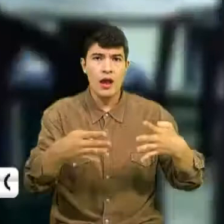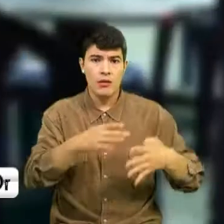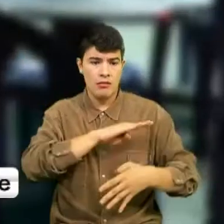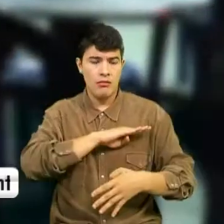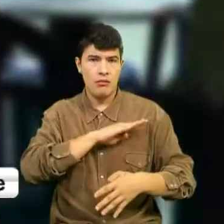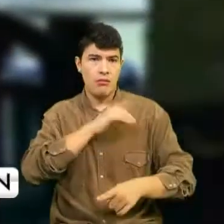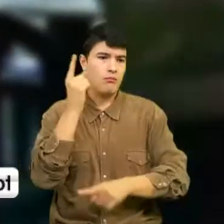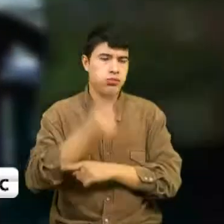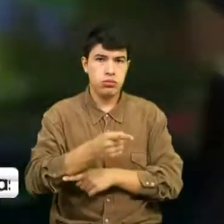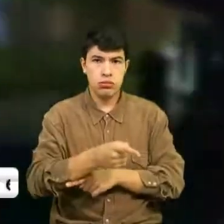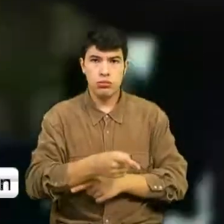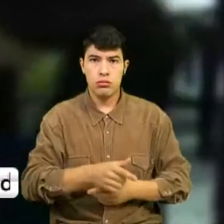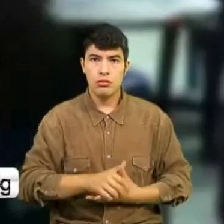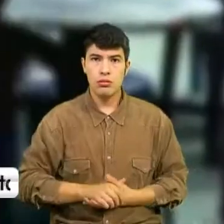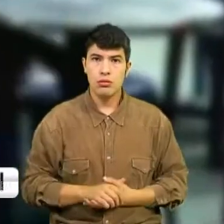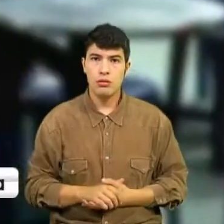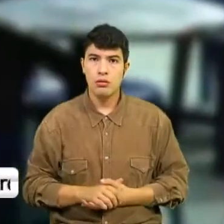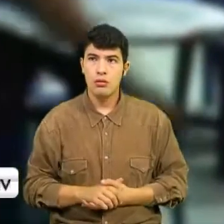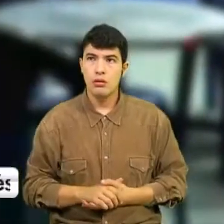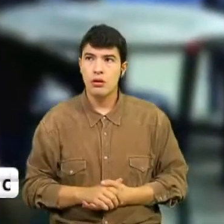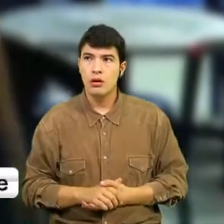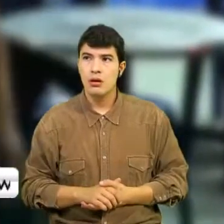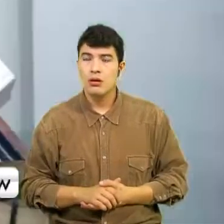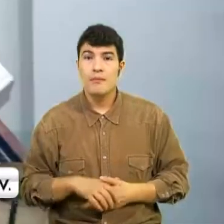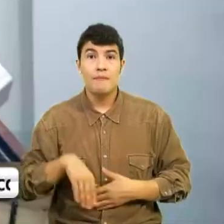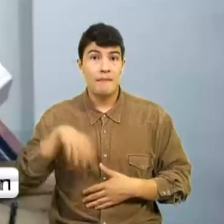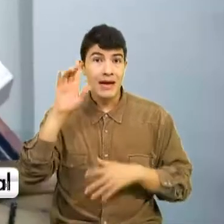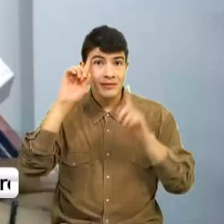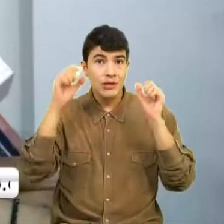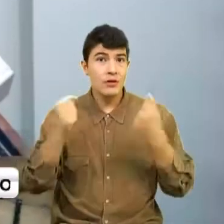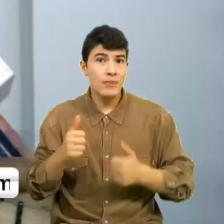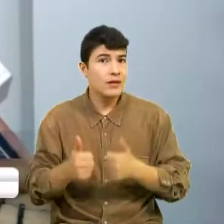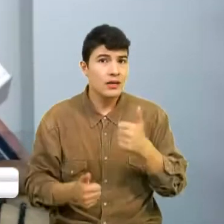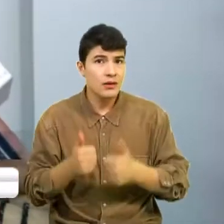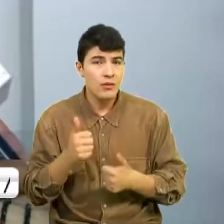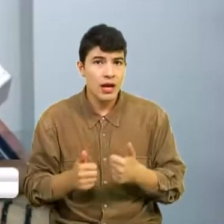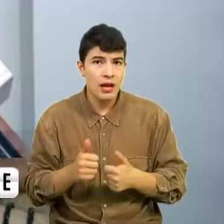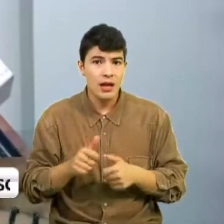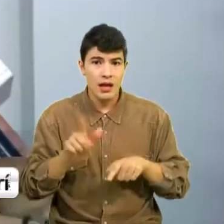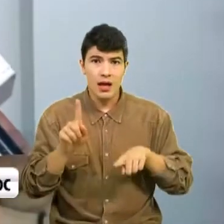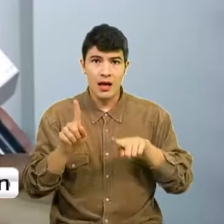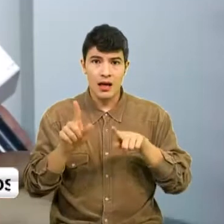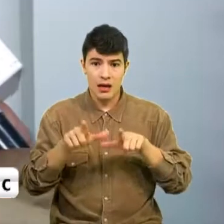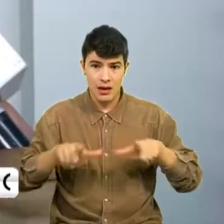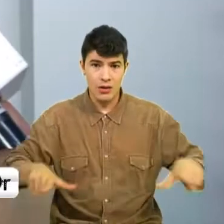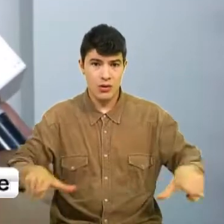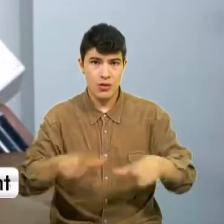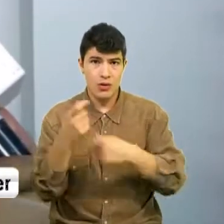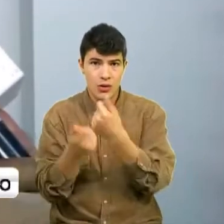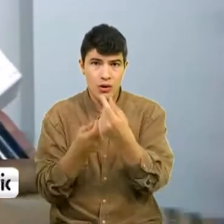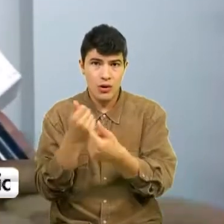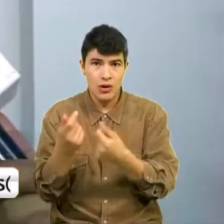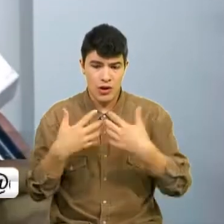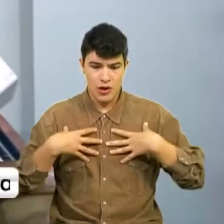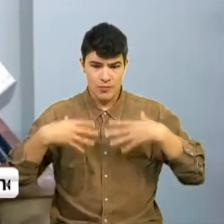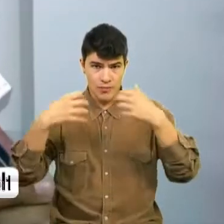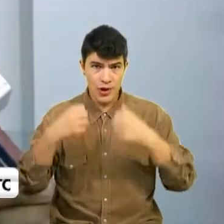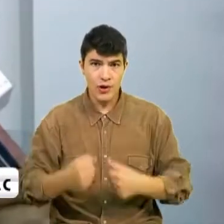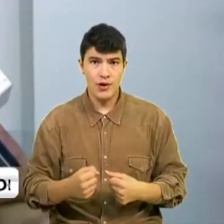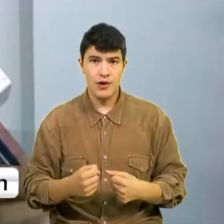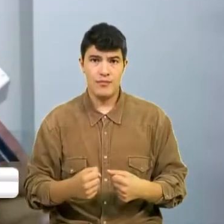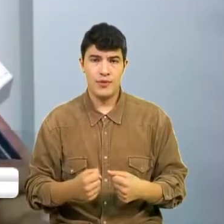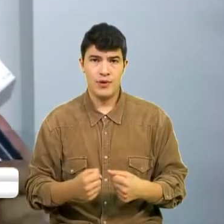se les permite para el funcionamiento y lo más preocupante es que los establecimientos o la propiedad de estos